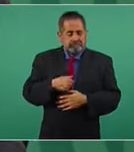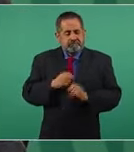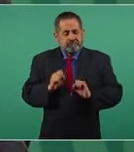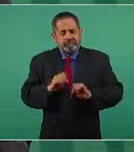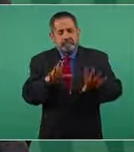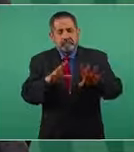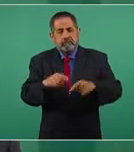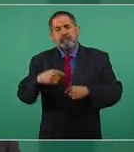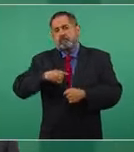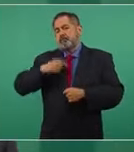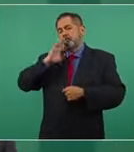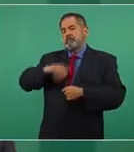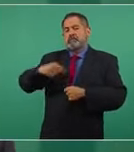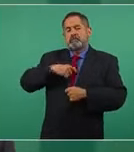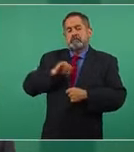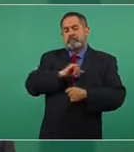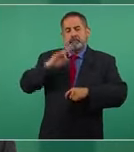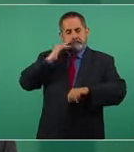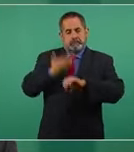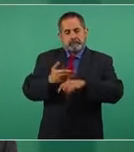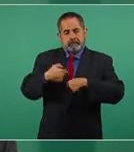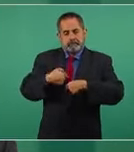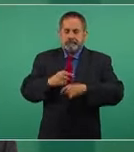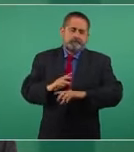no hacerlo.